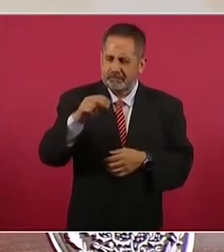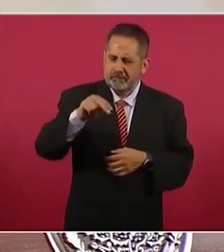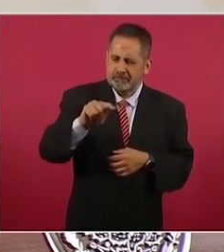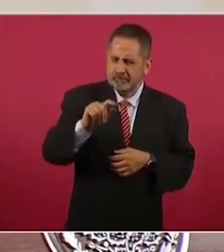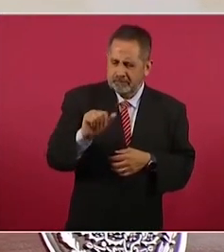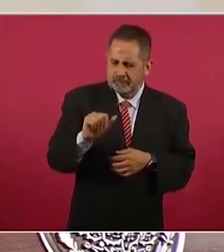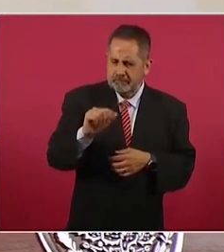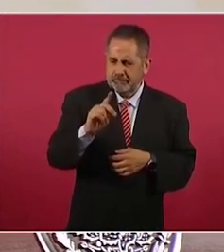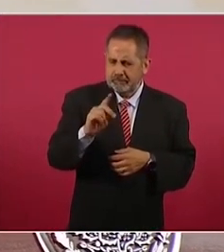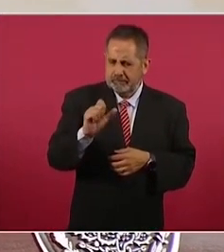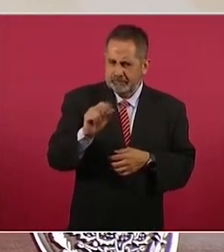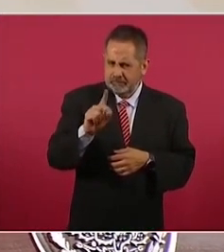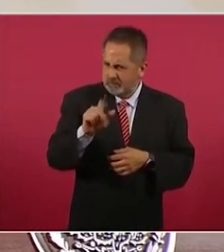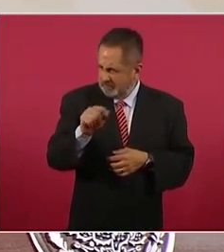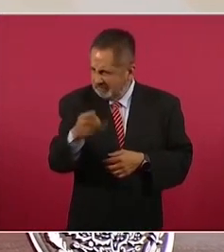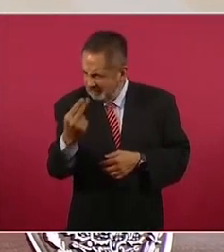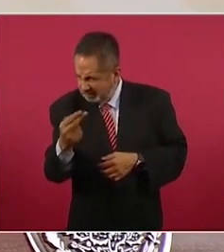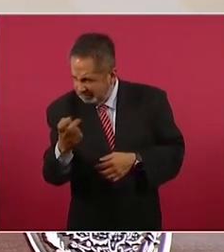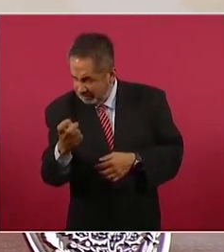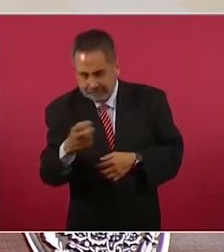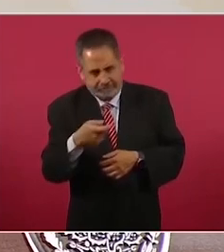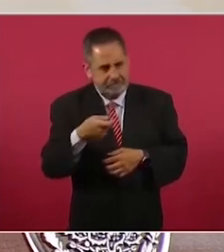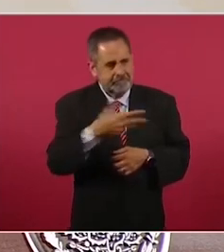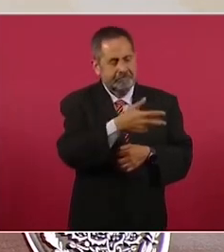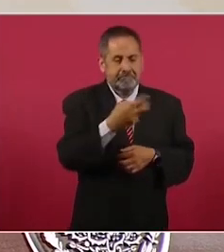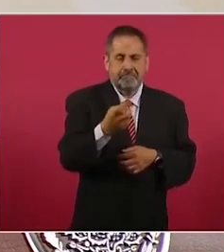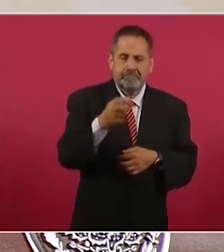montadeudas, así es, ¿verdad? Sí, sí.